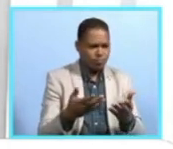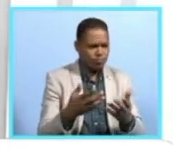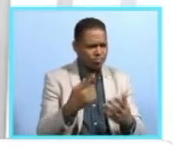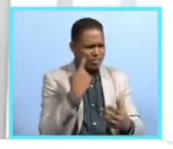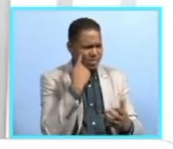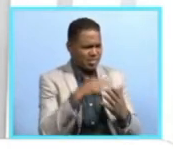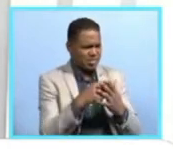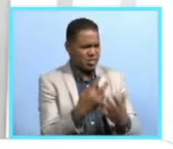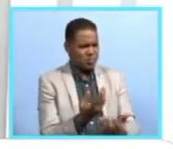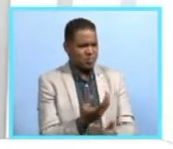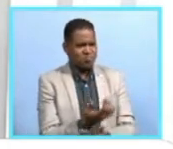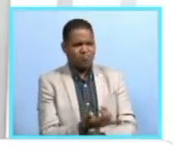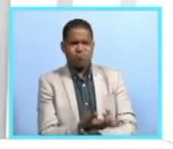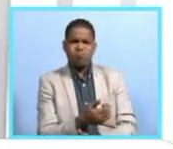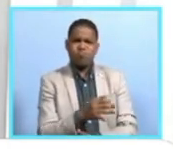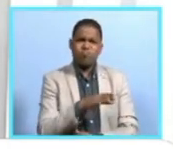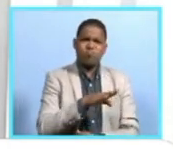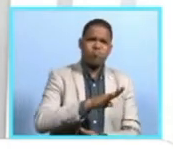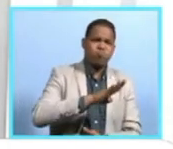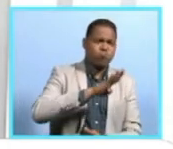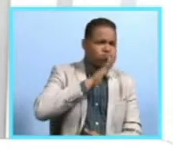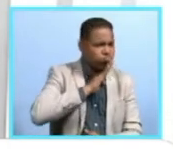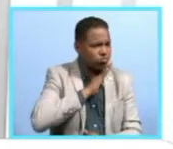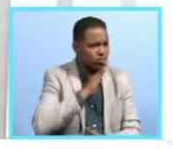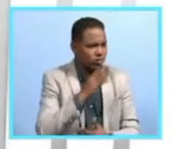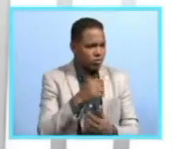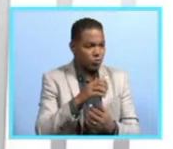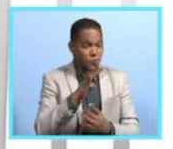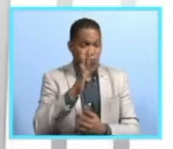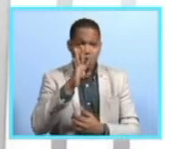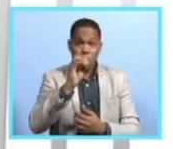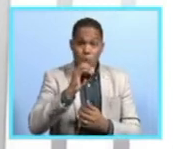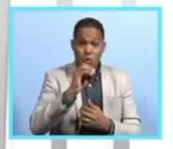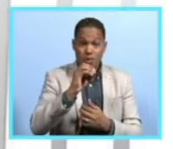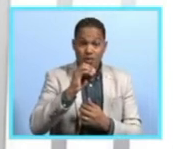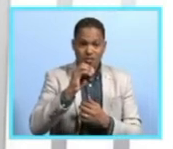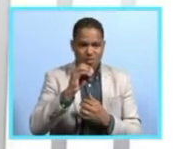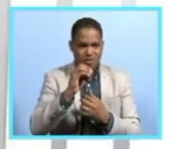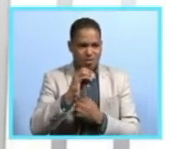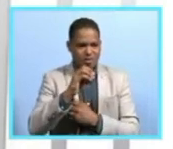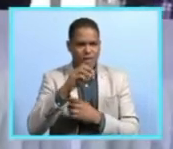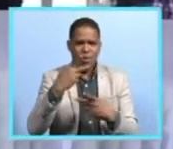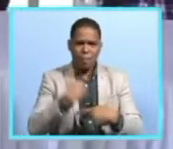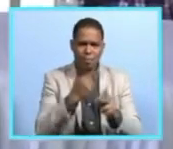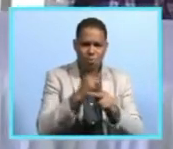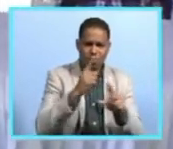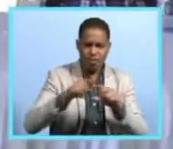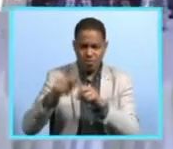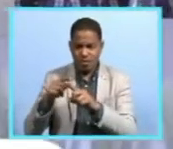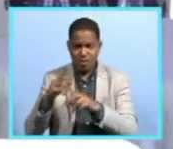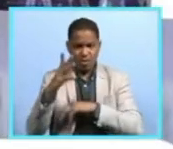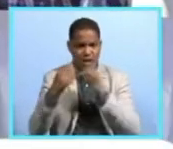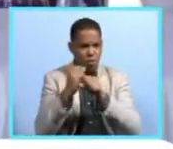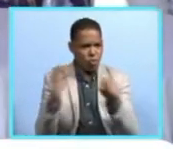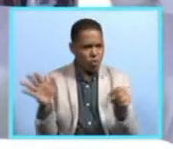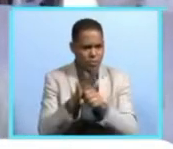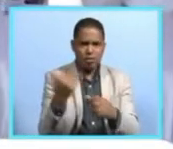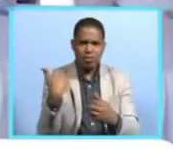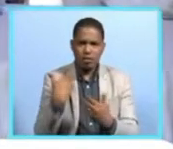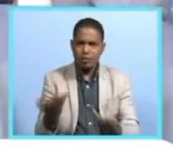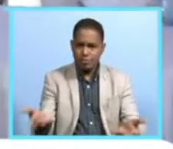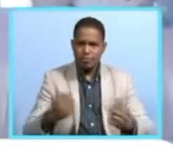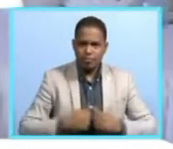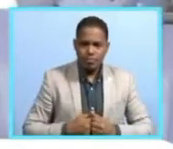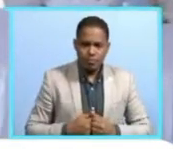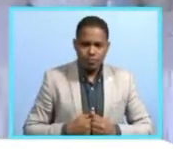fracaso, porque nosotros producimos 40 y pico de productos diferentes en el año entero. Los productores hacen el llamado directo